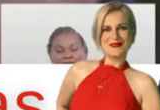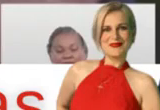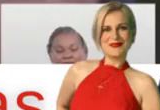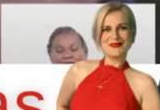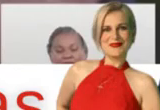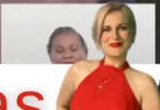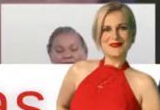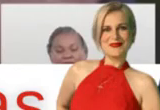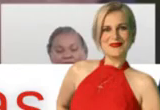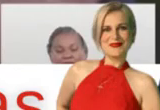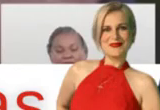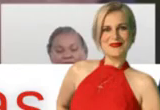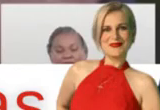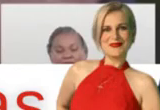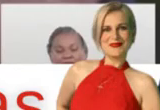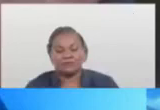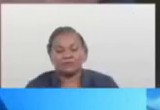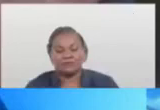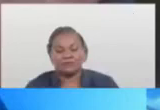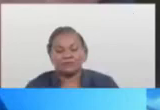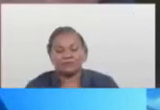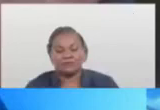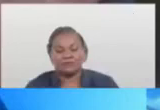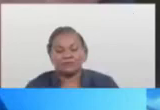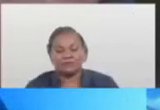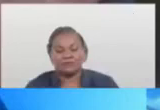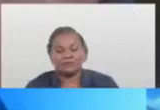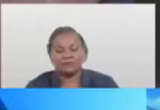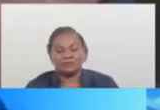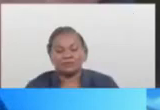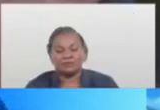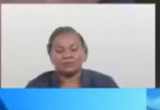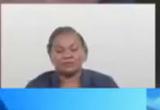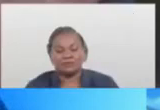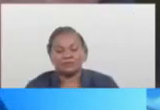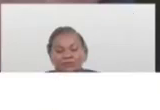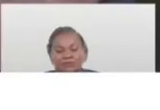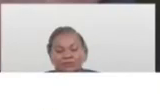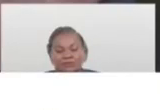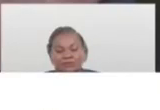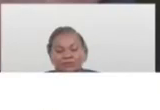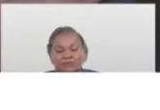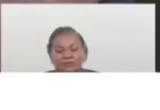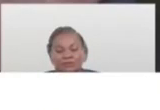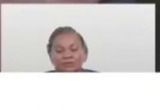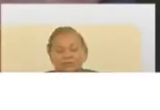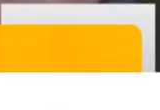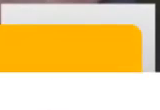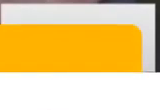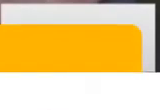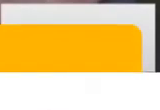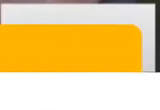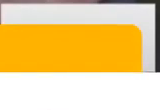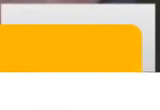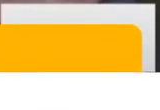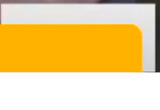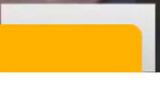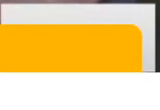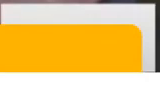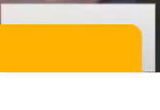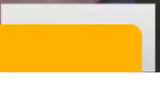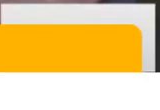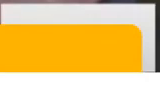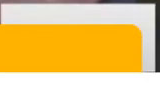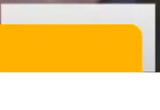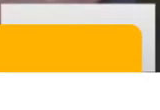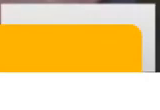Oh my God. Lo siento, perdón. Es que no Qué puedo ver. fuerte, qué Y fuerte. esa nariz, se lleva toda la pantalla. O